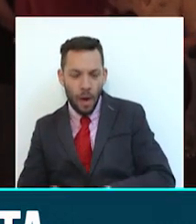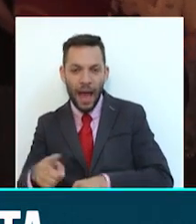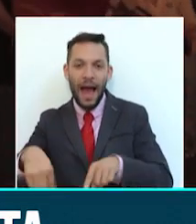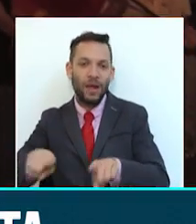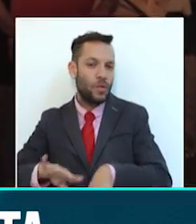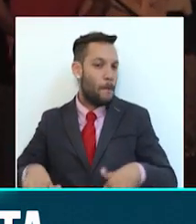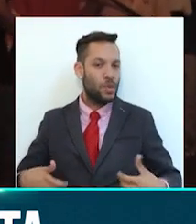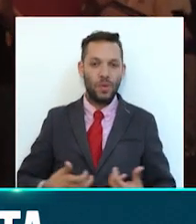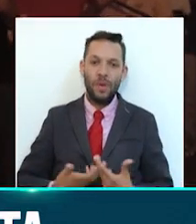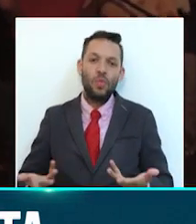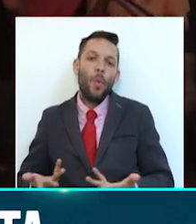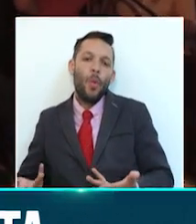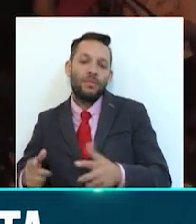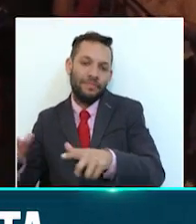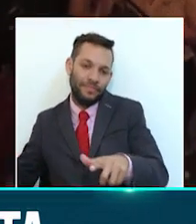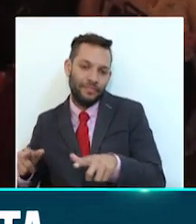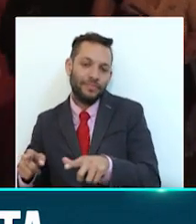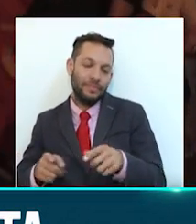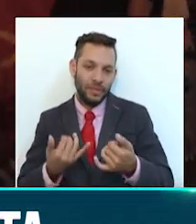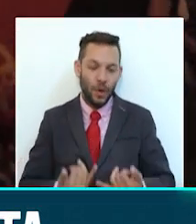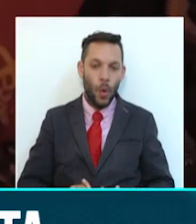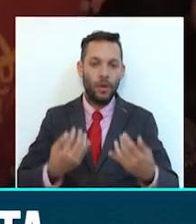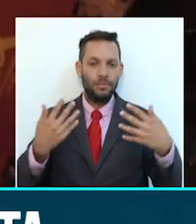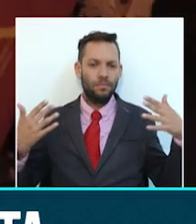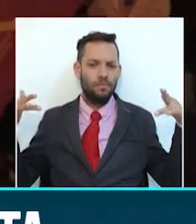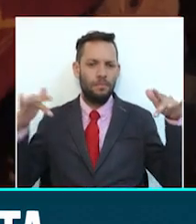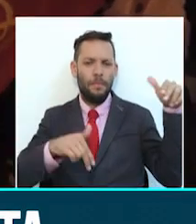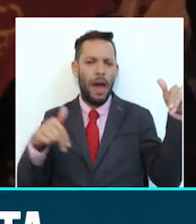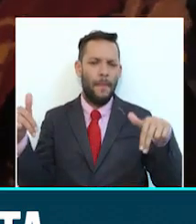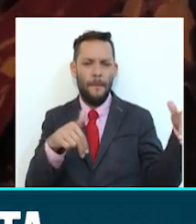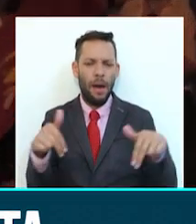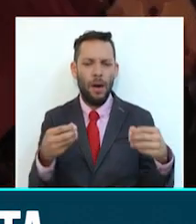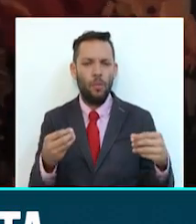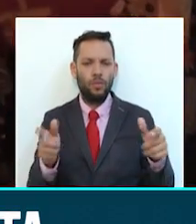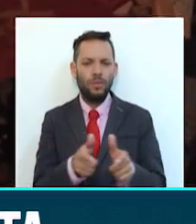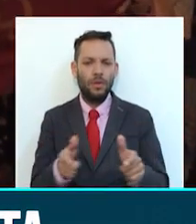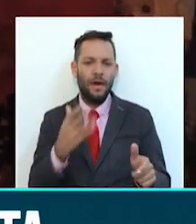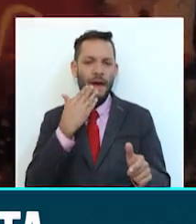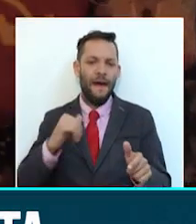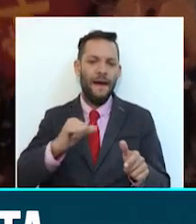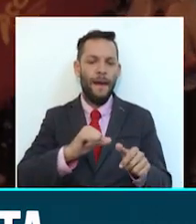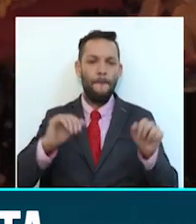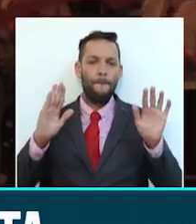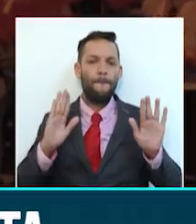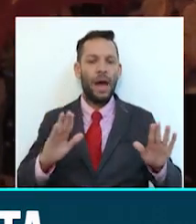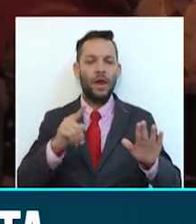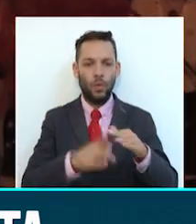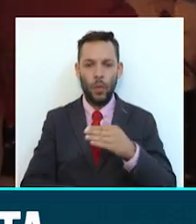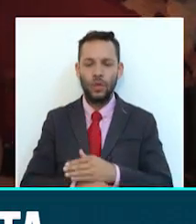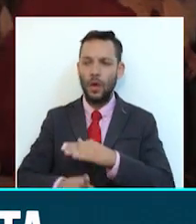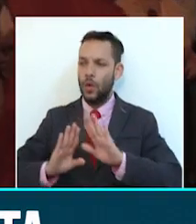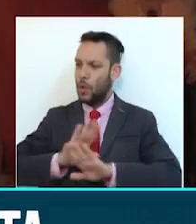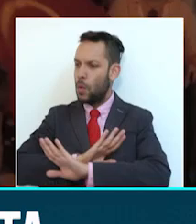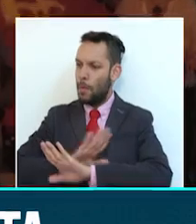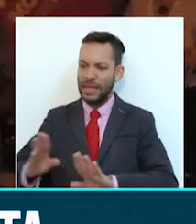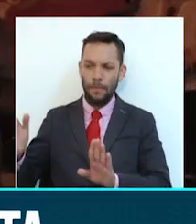sido una de las causas por las que las mujeres se han sumado hoy masivamente en el marco de este paro nacional, rechazando todo acto de violencia